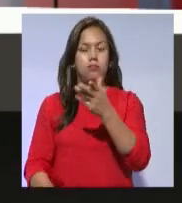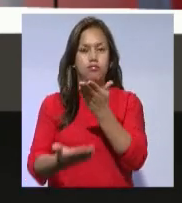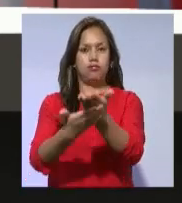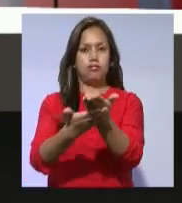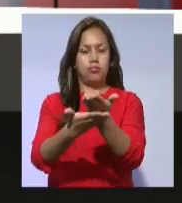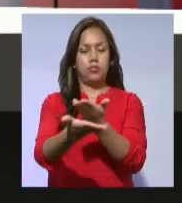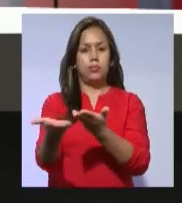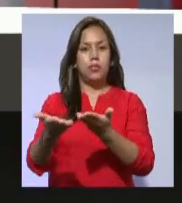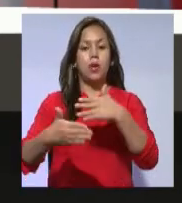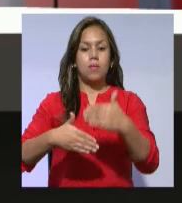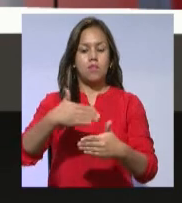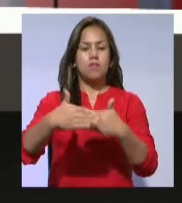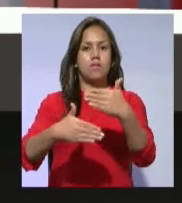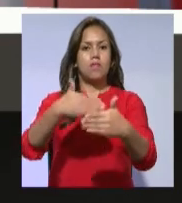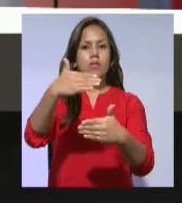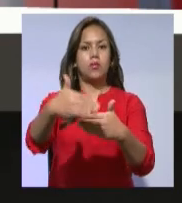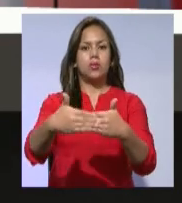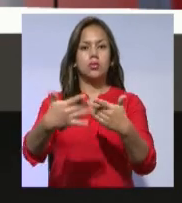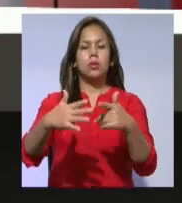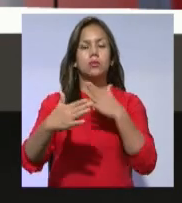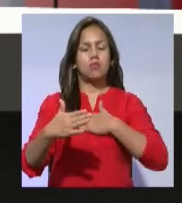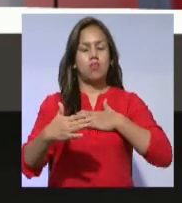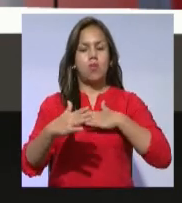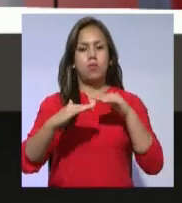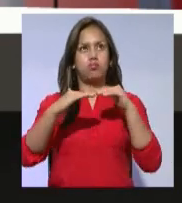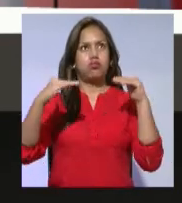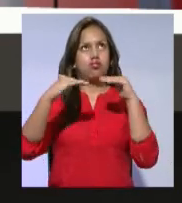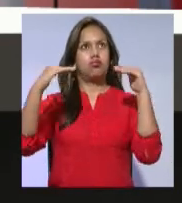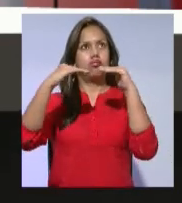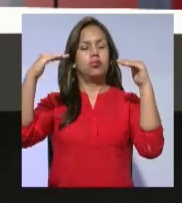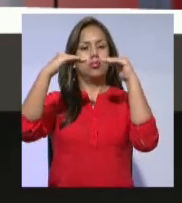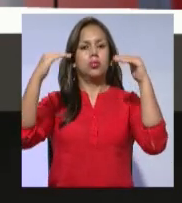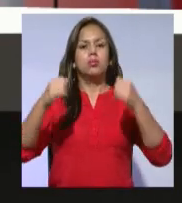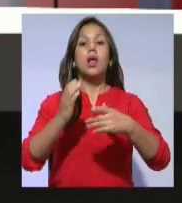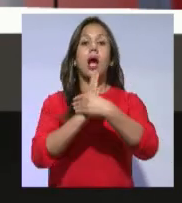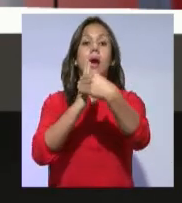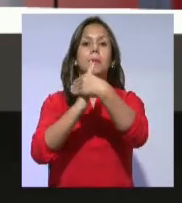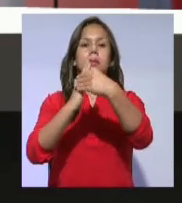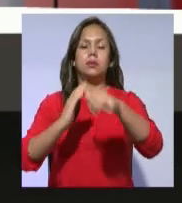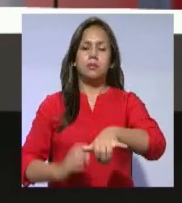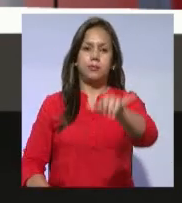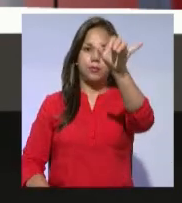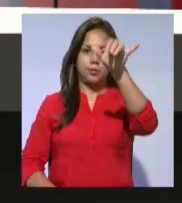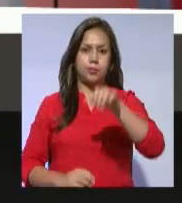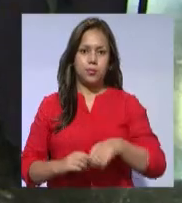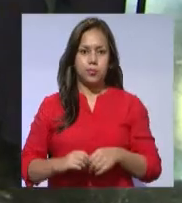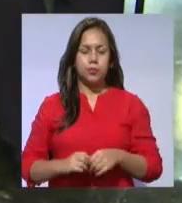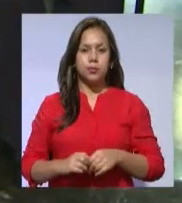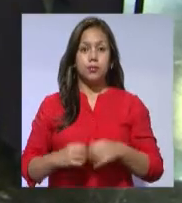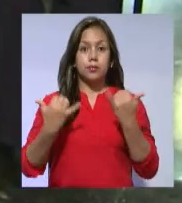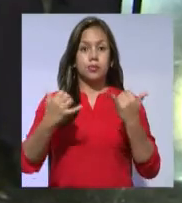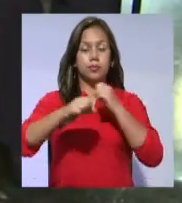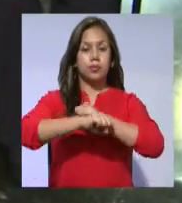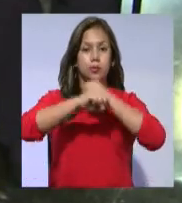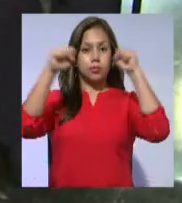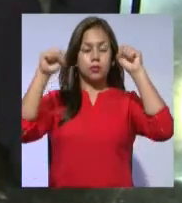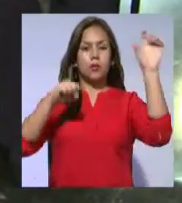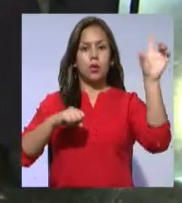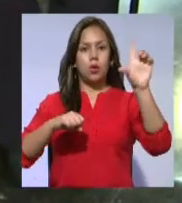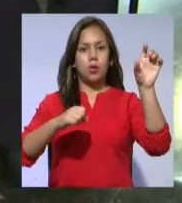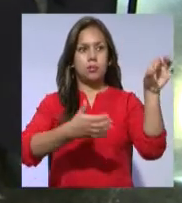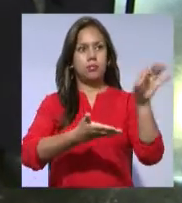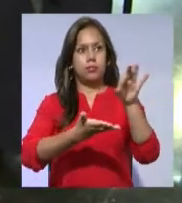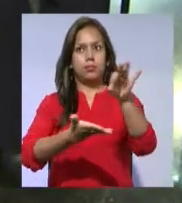que se efectúen los procesos de recategorización que se mantengan las capacitaciones la mañana de este lunes los